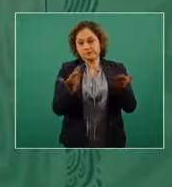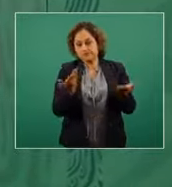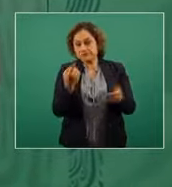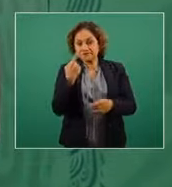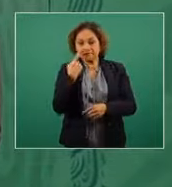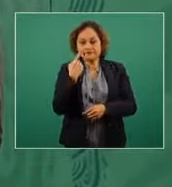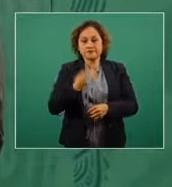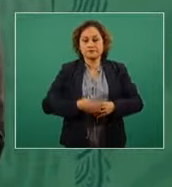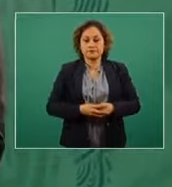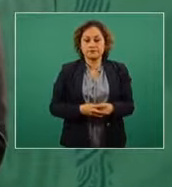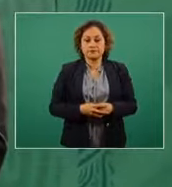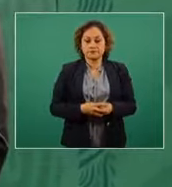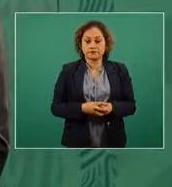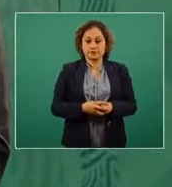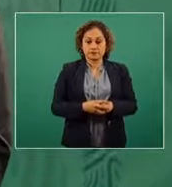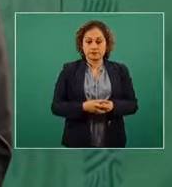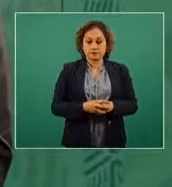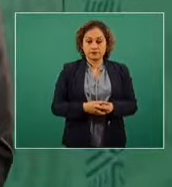está